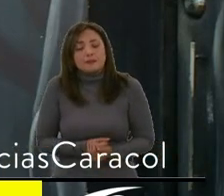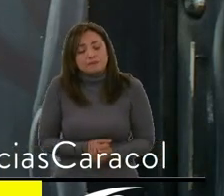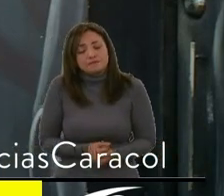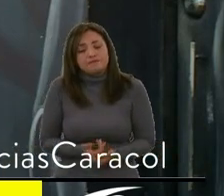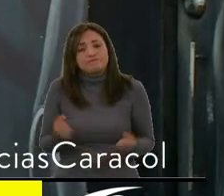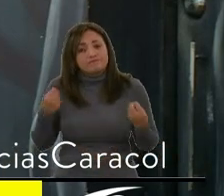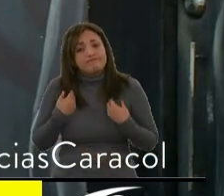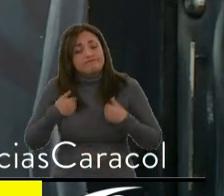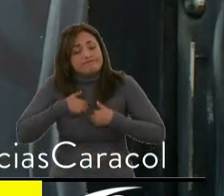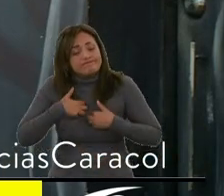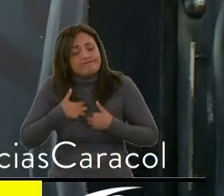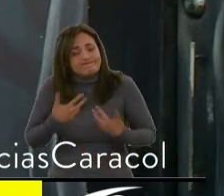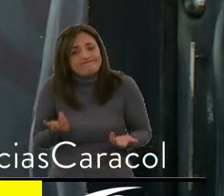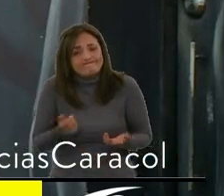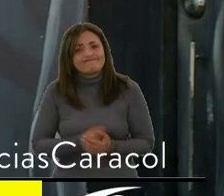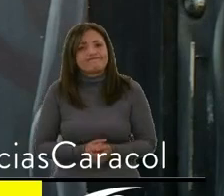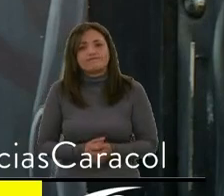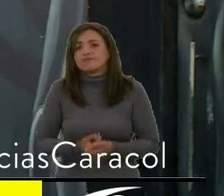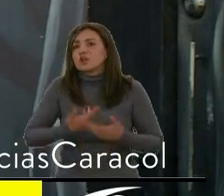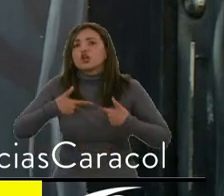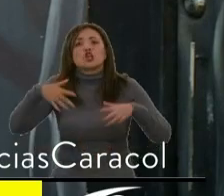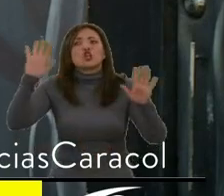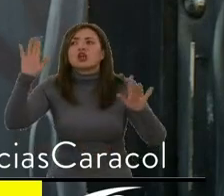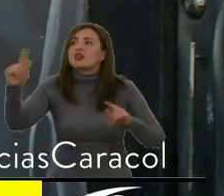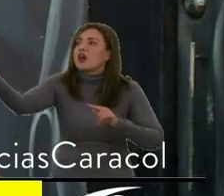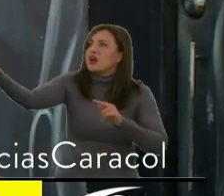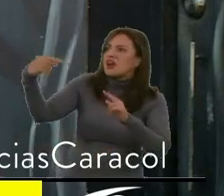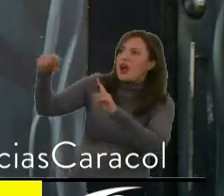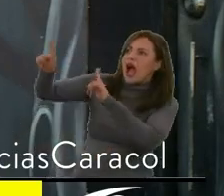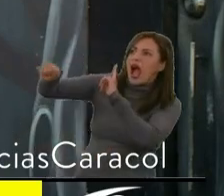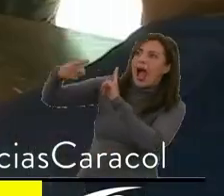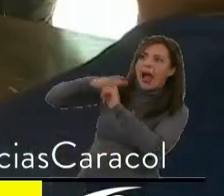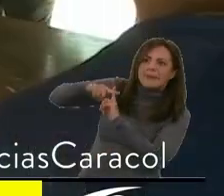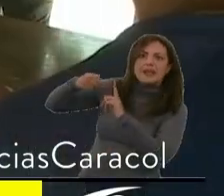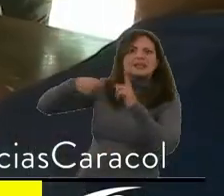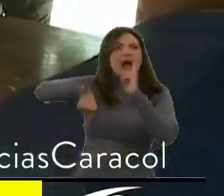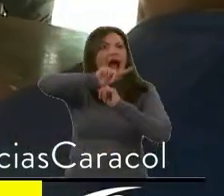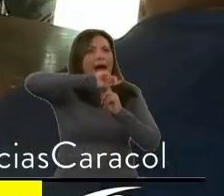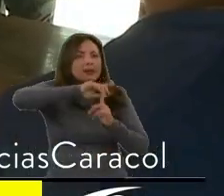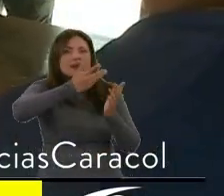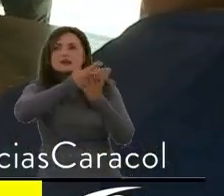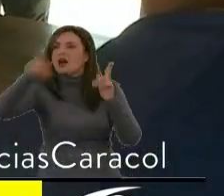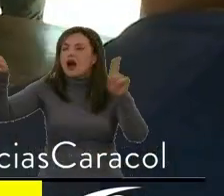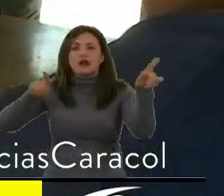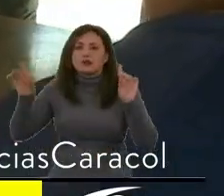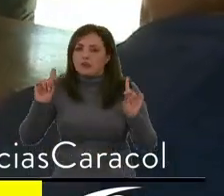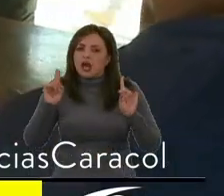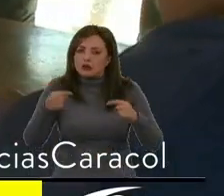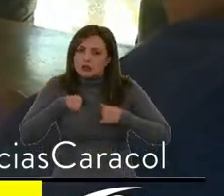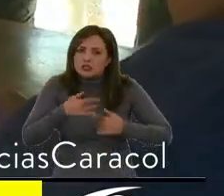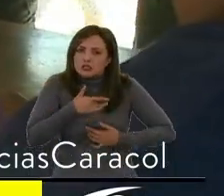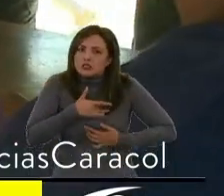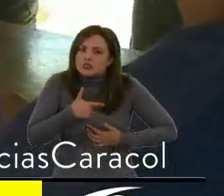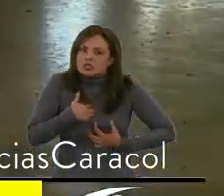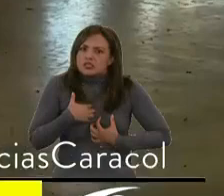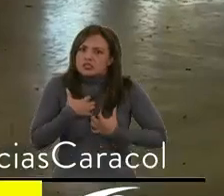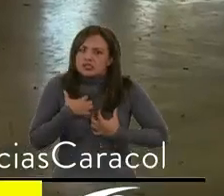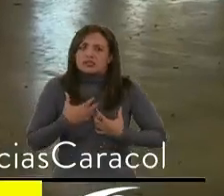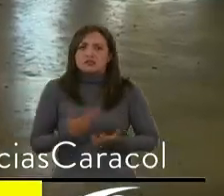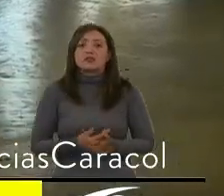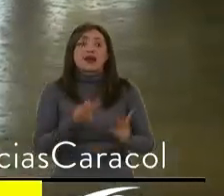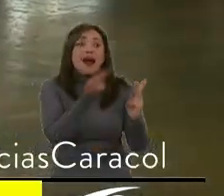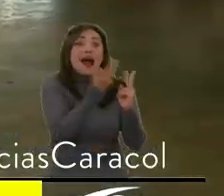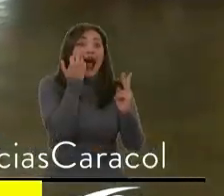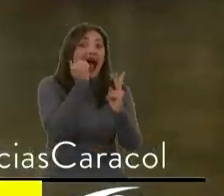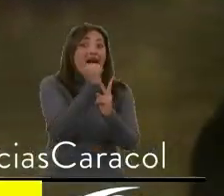Con mucho miedo. Venga de donde vengan las amenazas, pues uno siente temor. Ambas lideresas esperan que el gobierno nacional siga